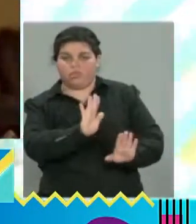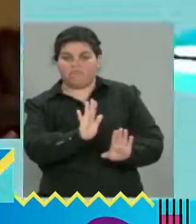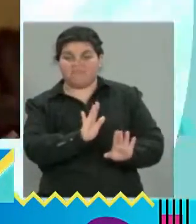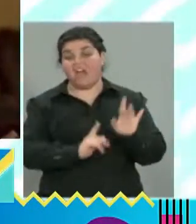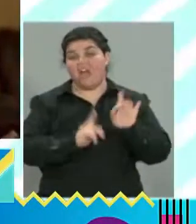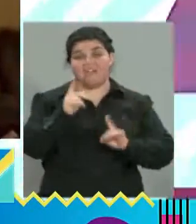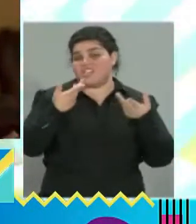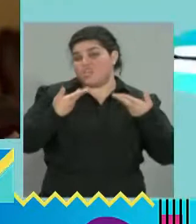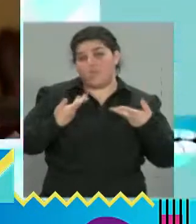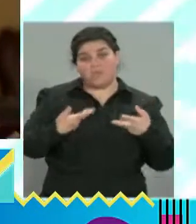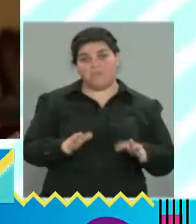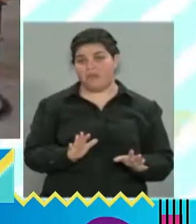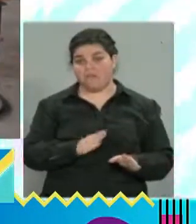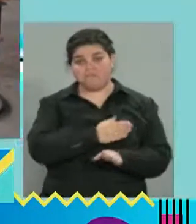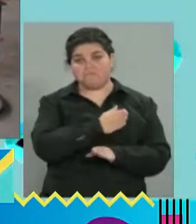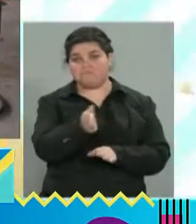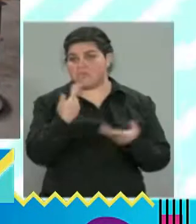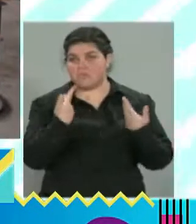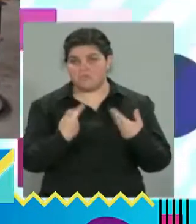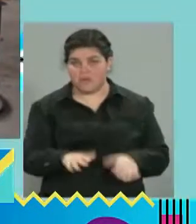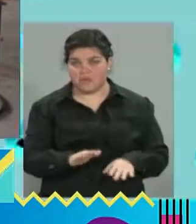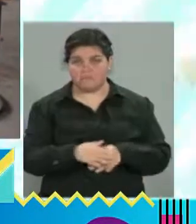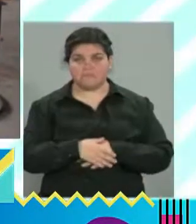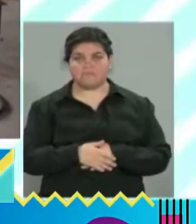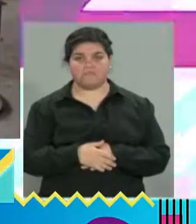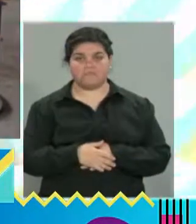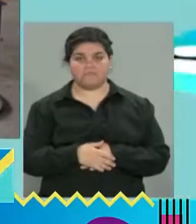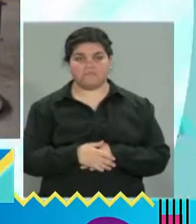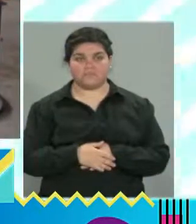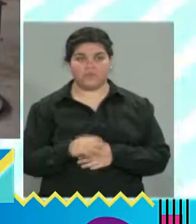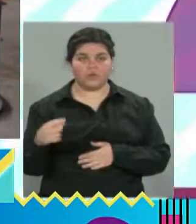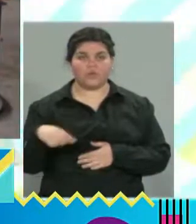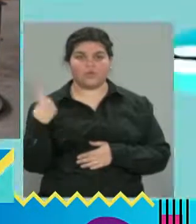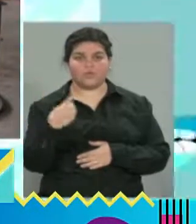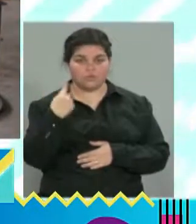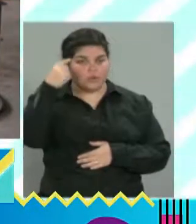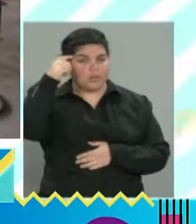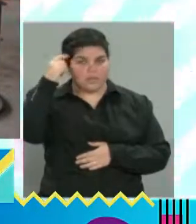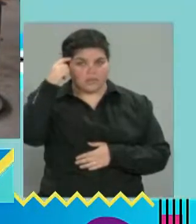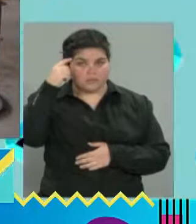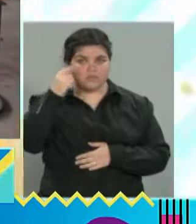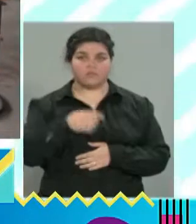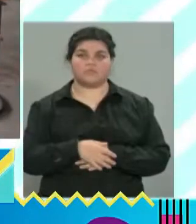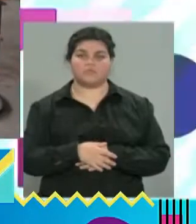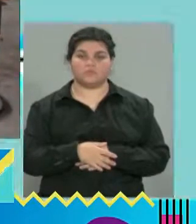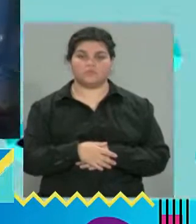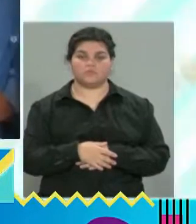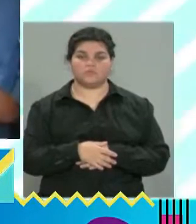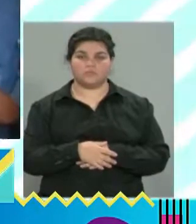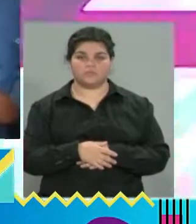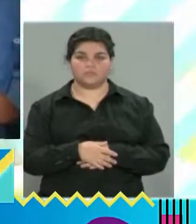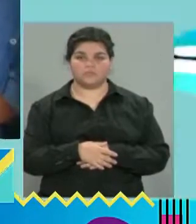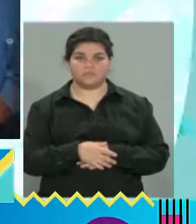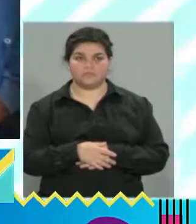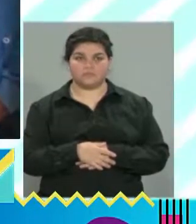se tiene que vivir con total naturalidad. Lo que sí consideramos de que no está bueno en un afán,